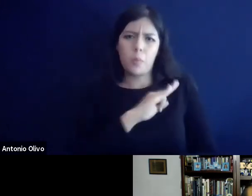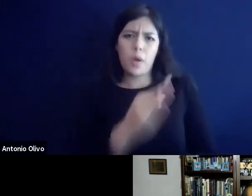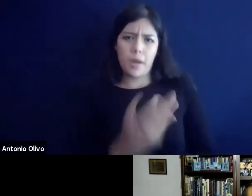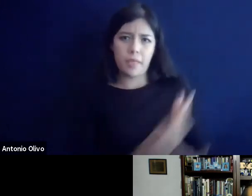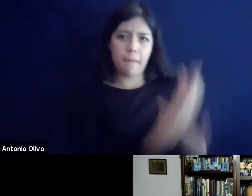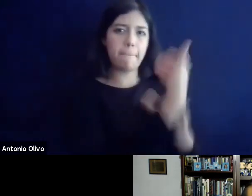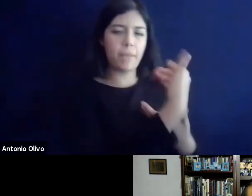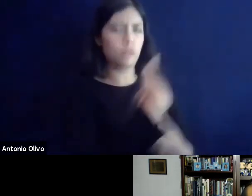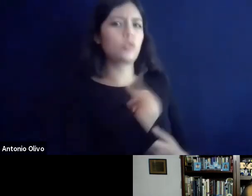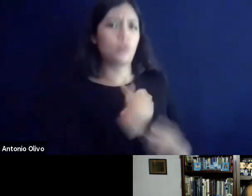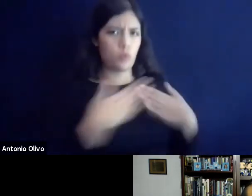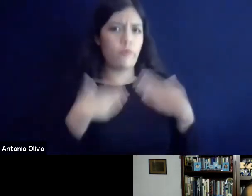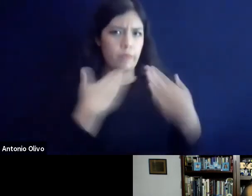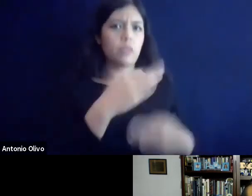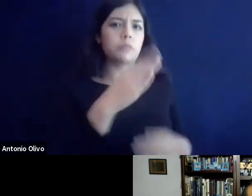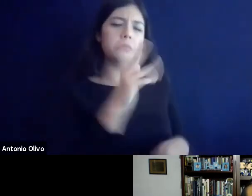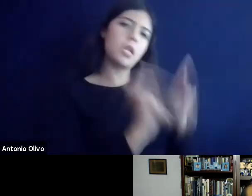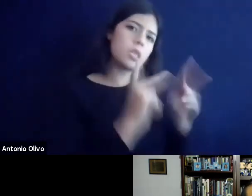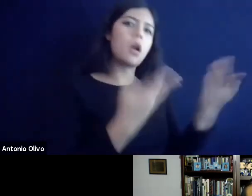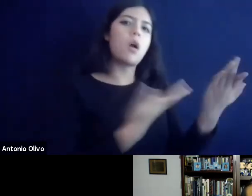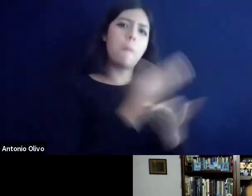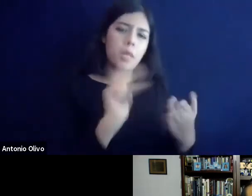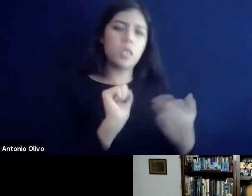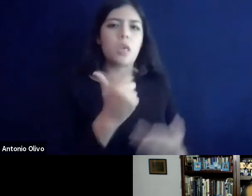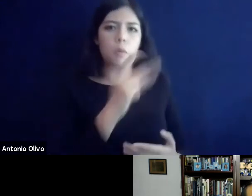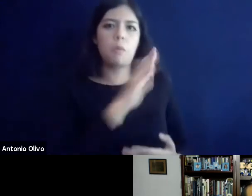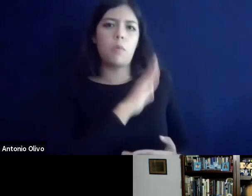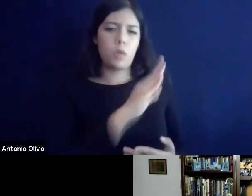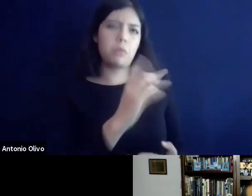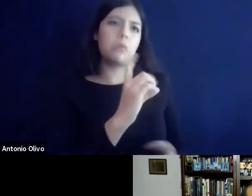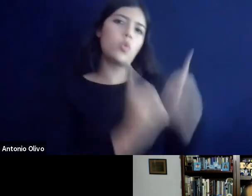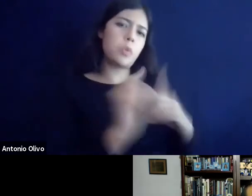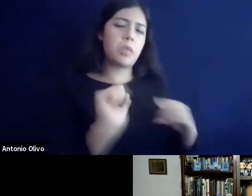Entonces, pues adelante. Yo creo que